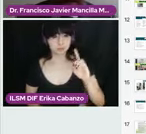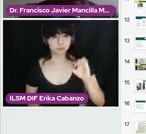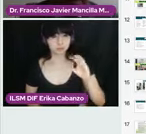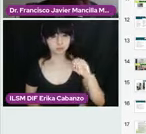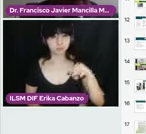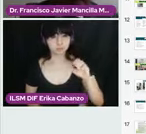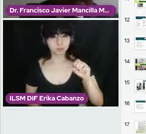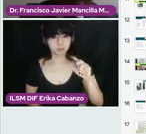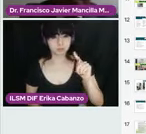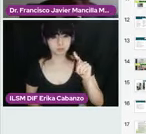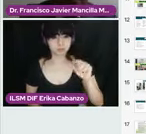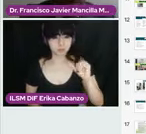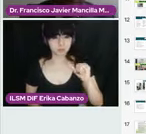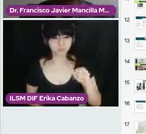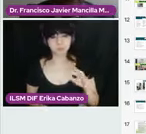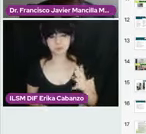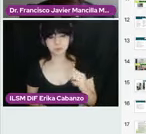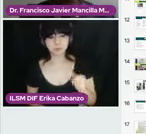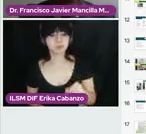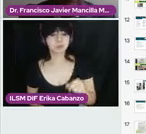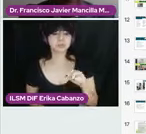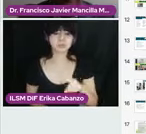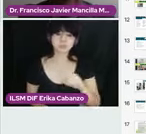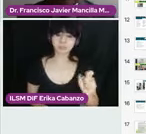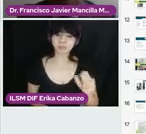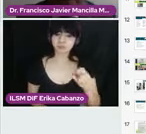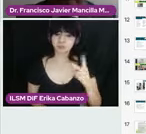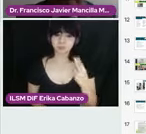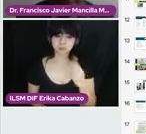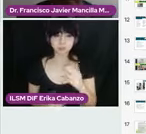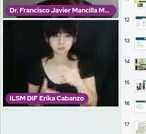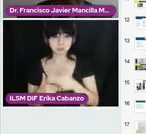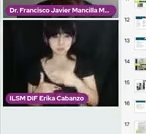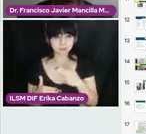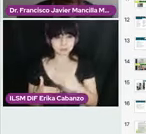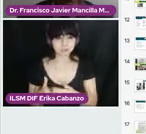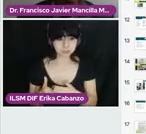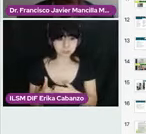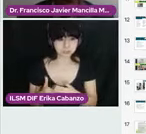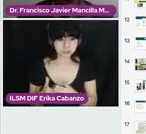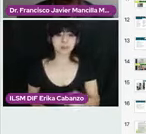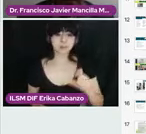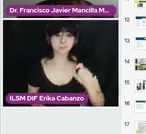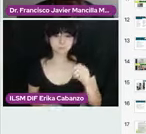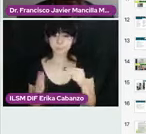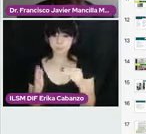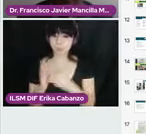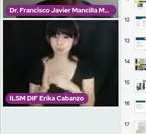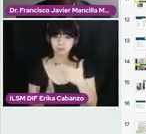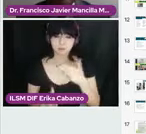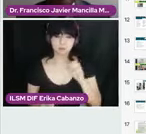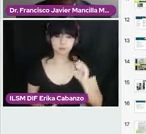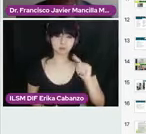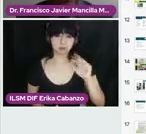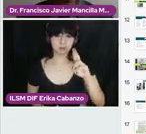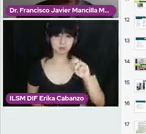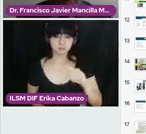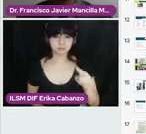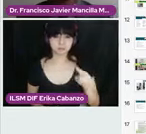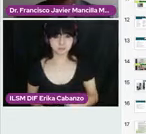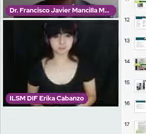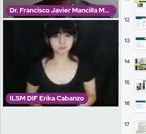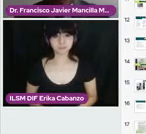Hz. La audiometría tradicional solamente nos deja ver la mitad de ese rango frecuencial, ¿sí? Si